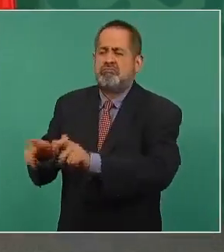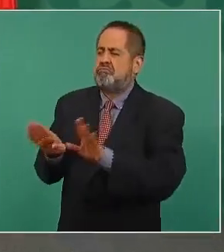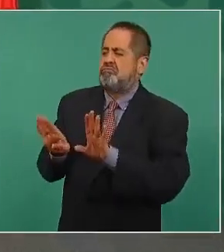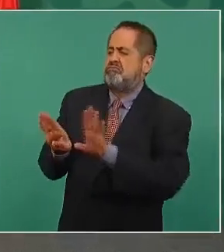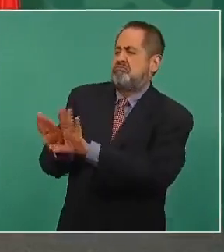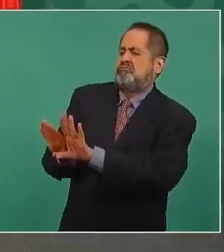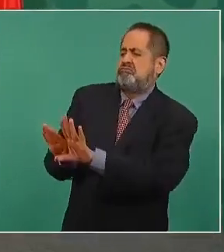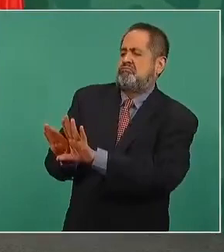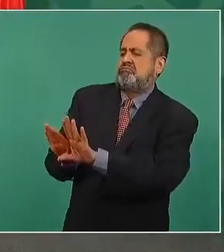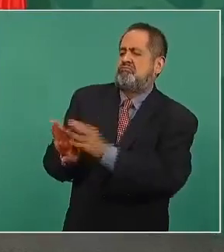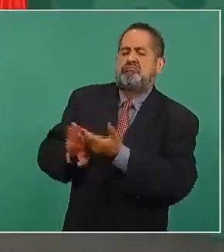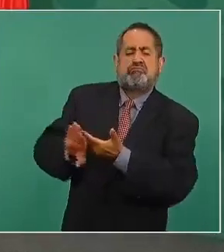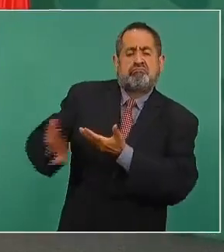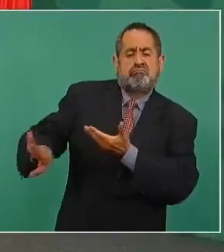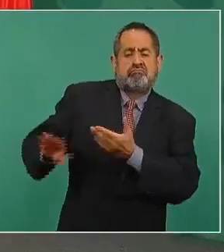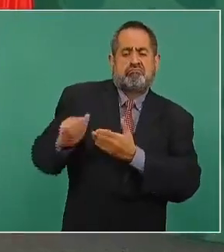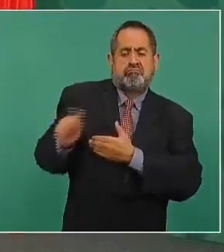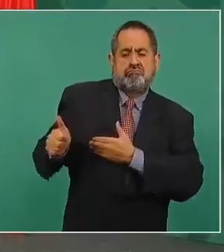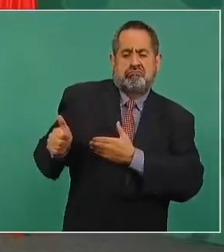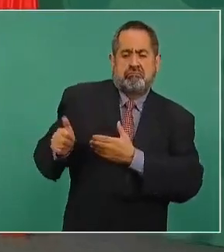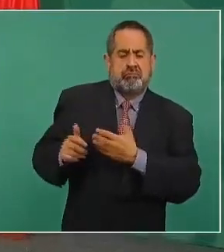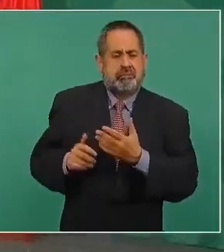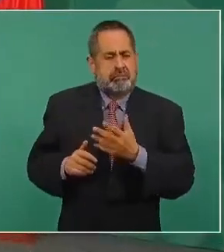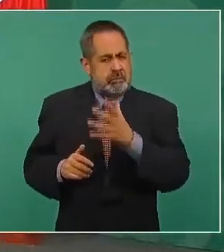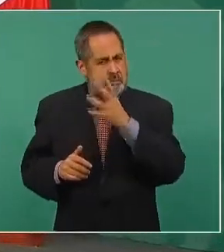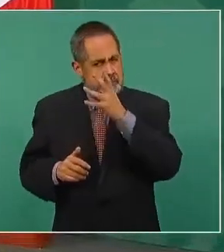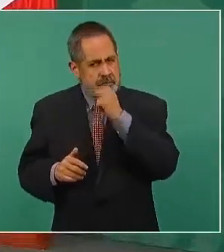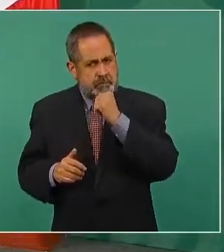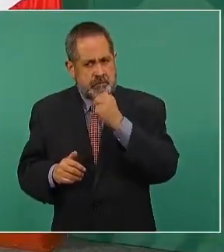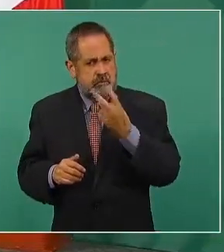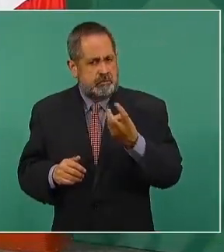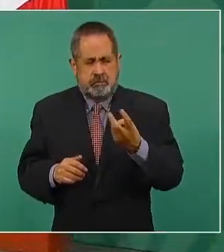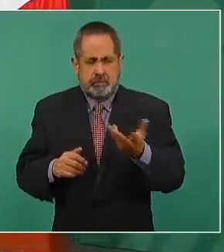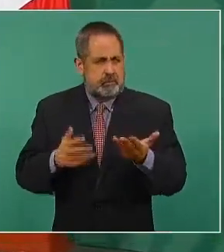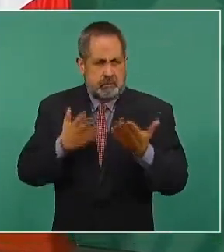nadie tiene derecho a que